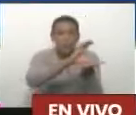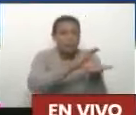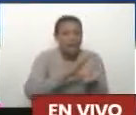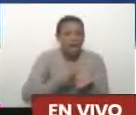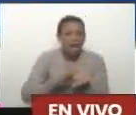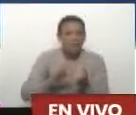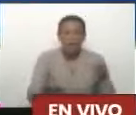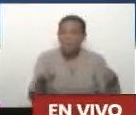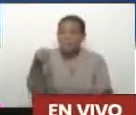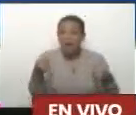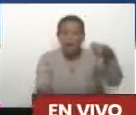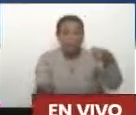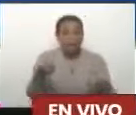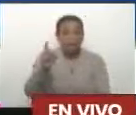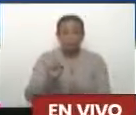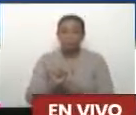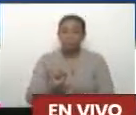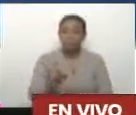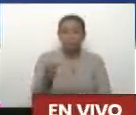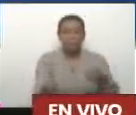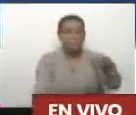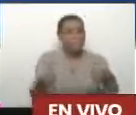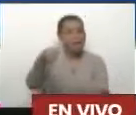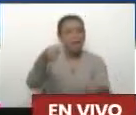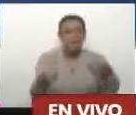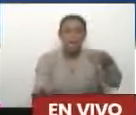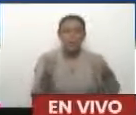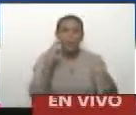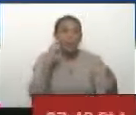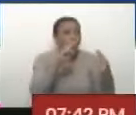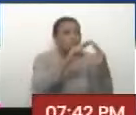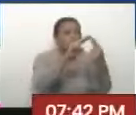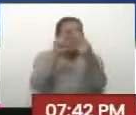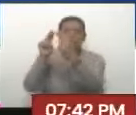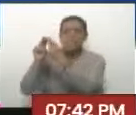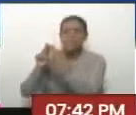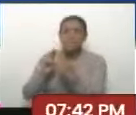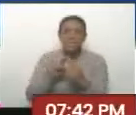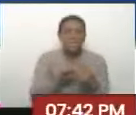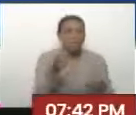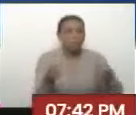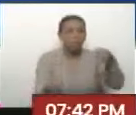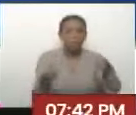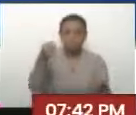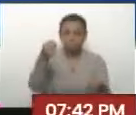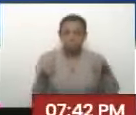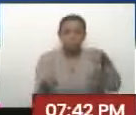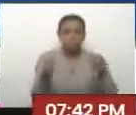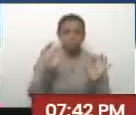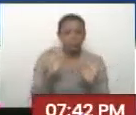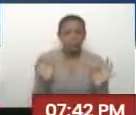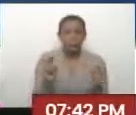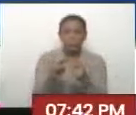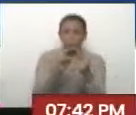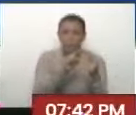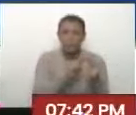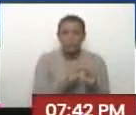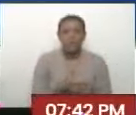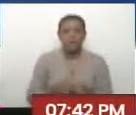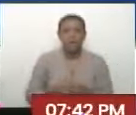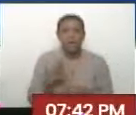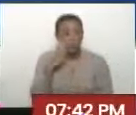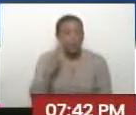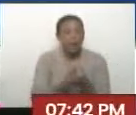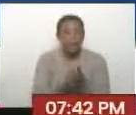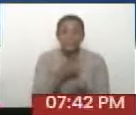Boston manejando manejando conociendo nos metíamos por aquí nos metíamos por allá Yo quiero mucho